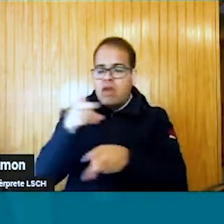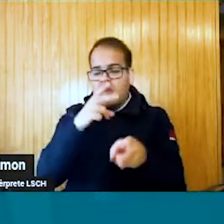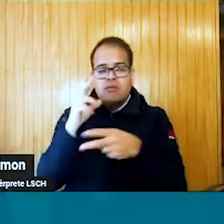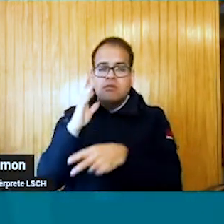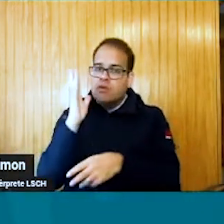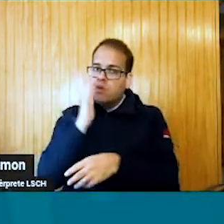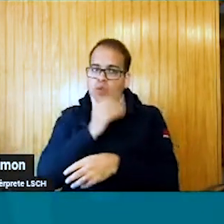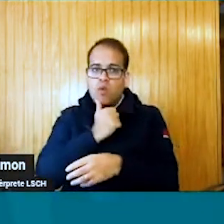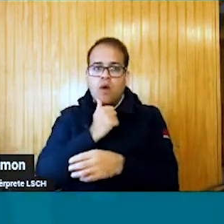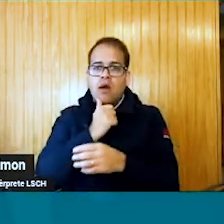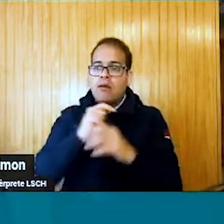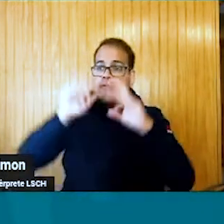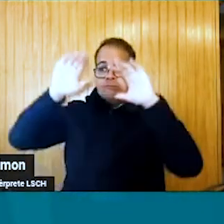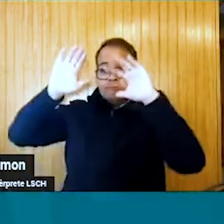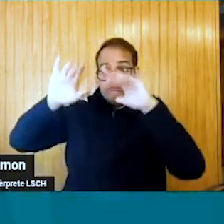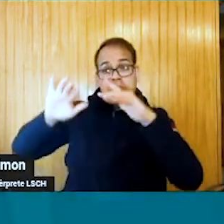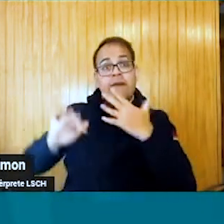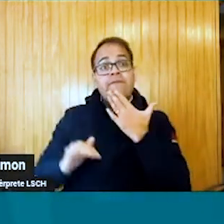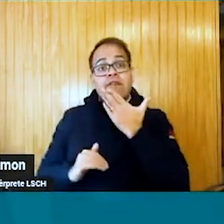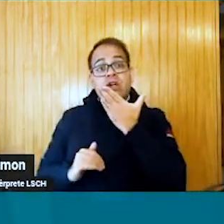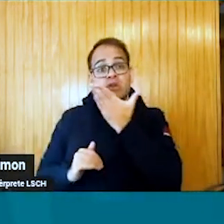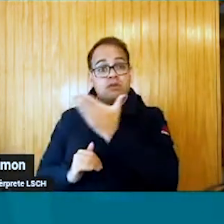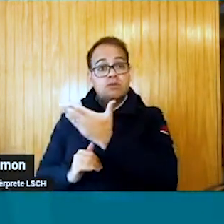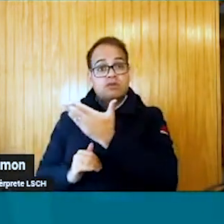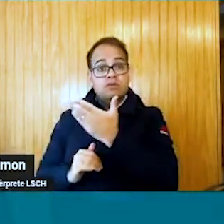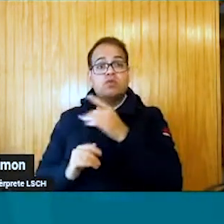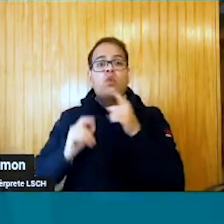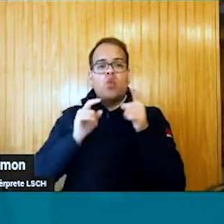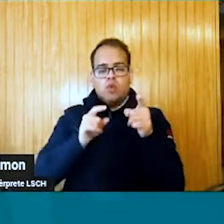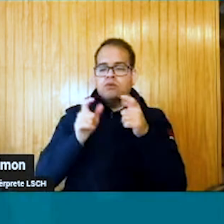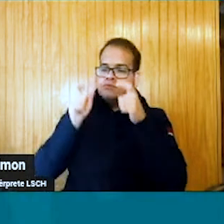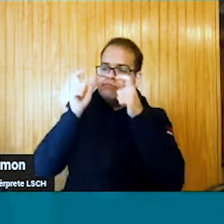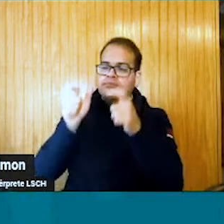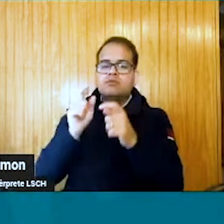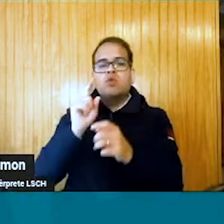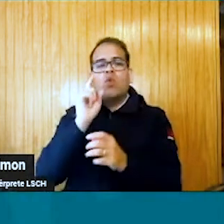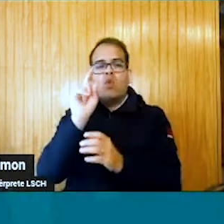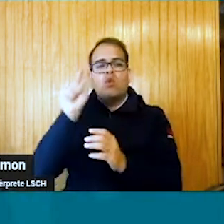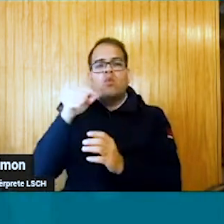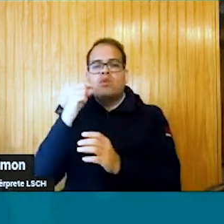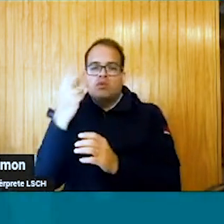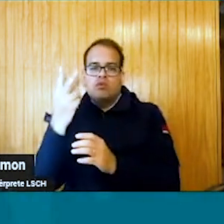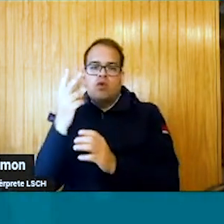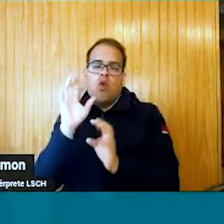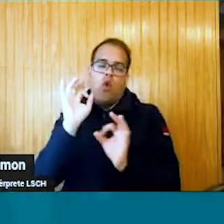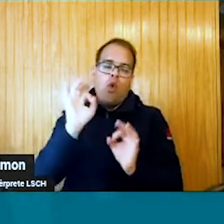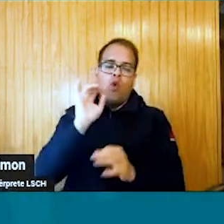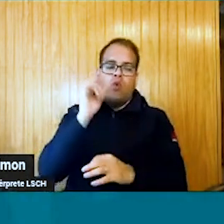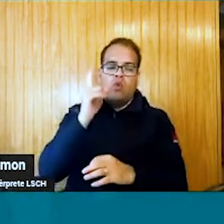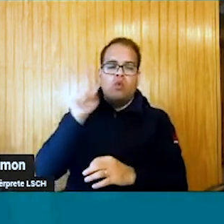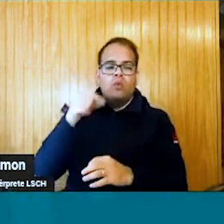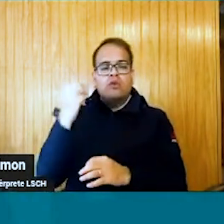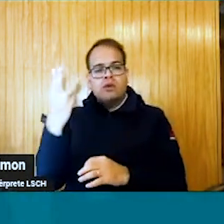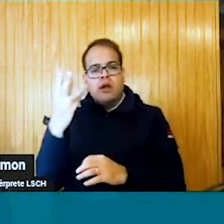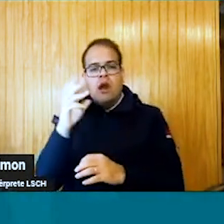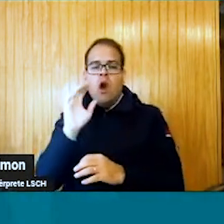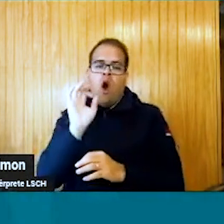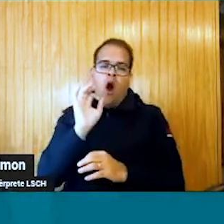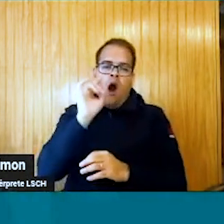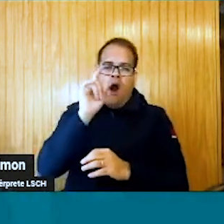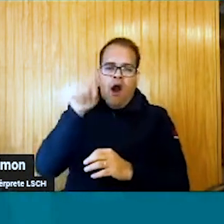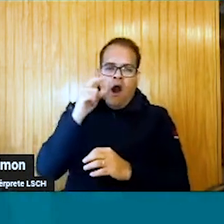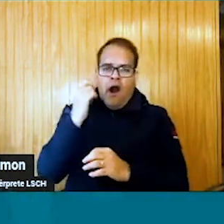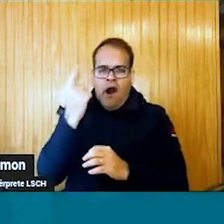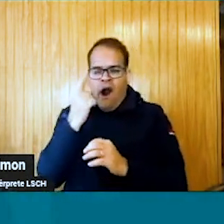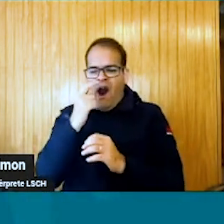helada, ustedes pueden adecuar el 1,2 a 1,3, 1,1, el